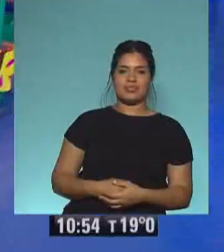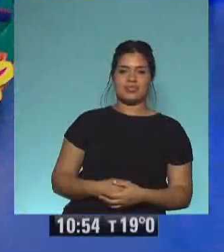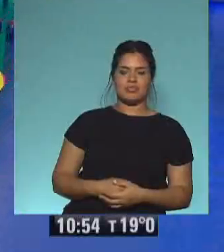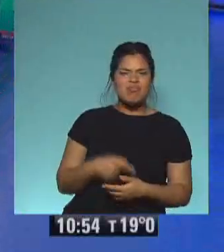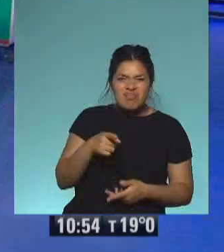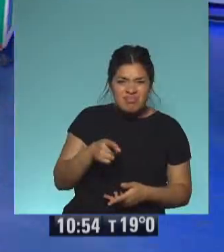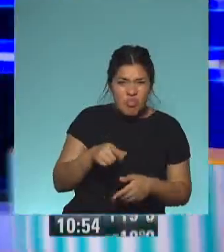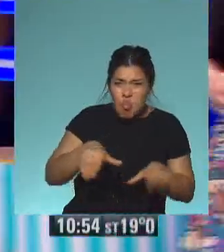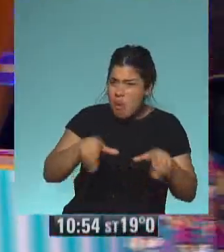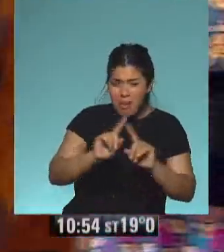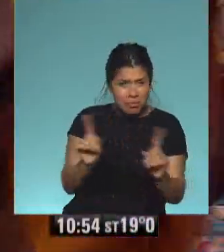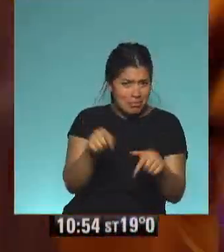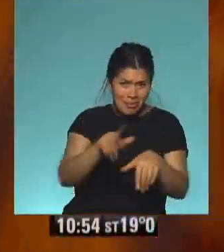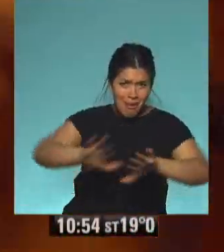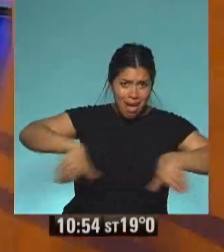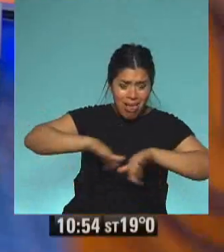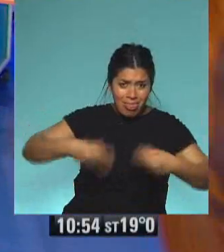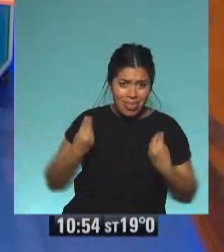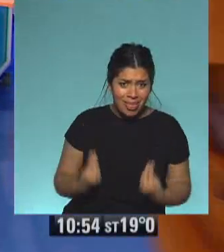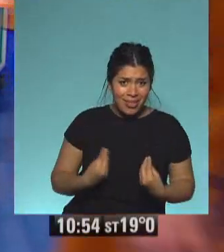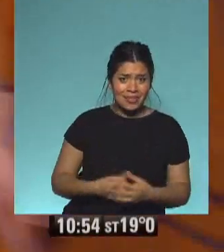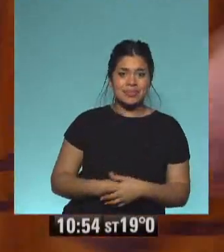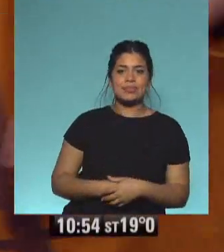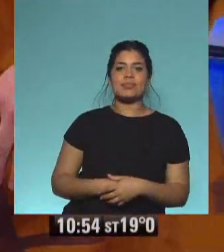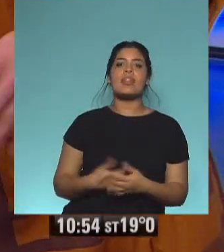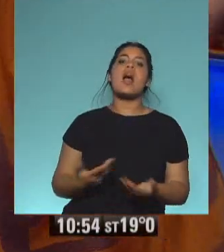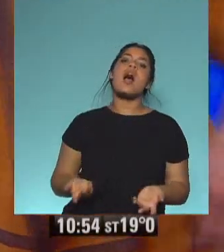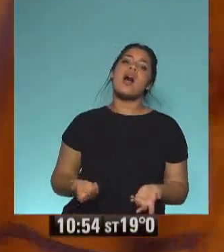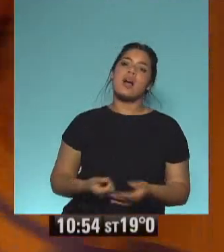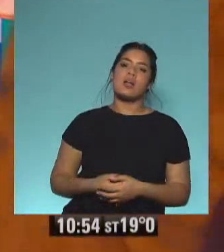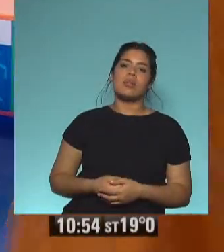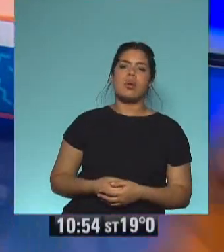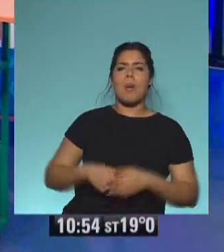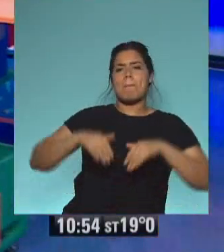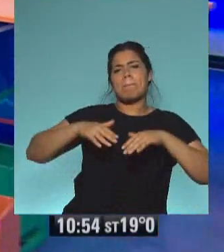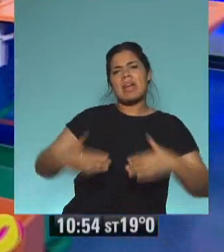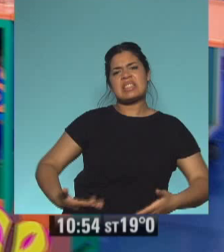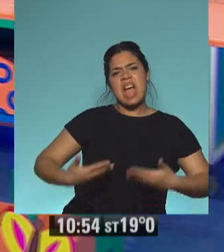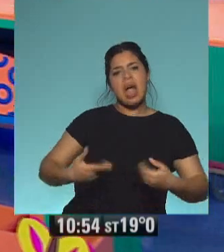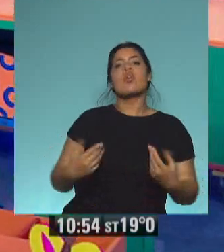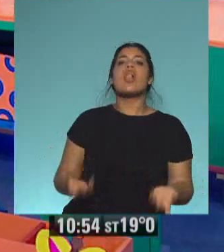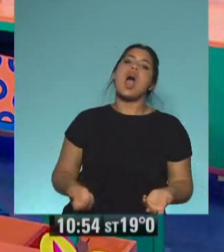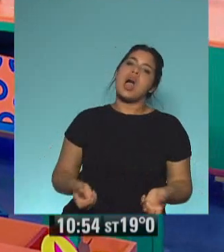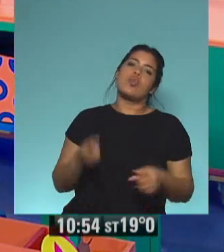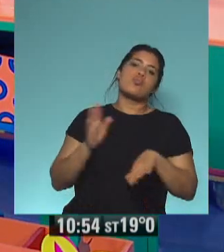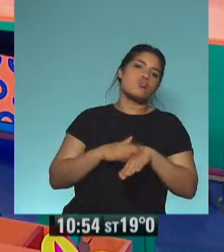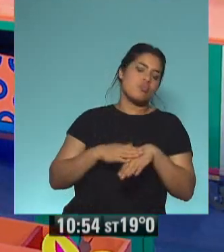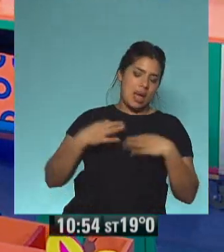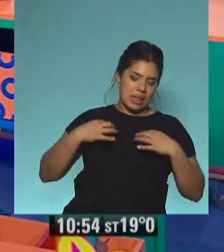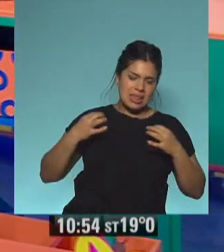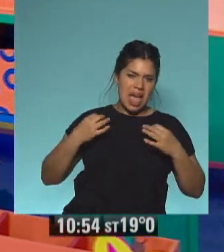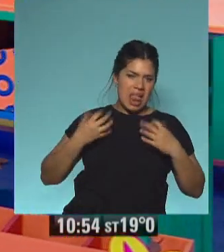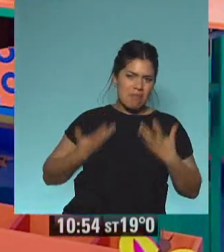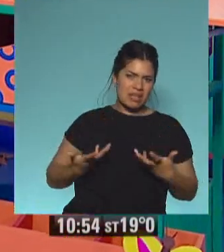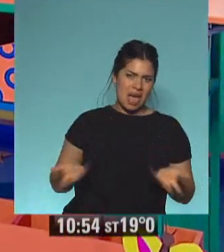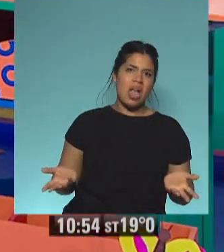Eso es nadando, Leonardo. Pero por ahí no se había inventado. Inventado. Muy pesado, muy pesado. Ah, por la tela, por la tela. Gracias,